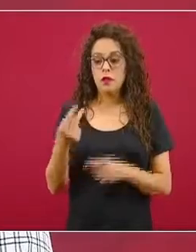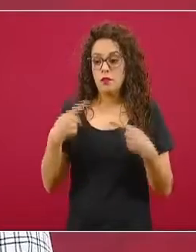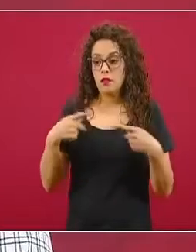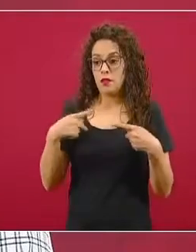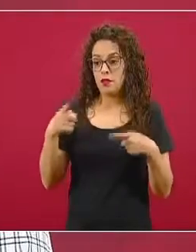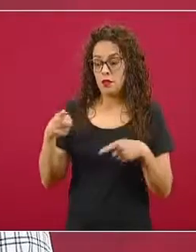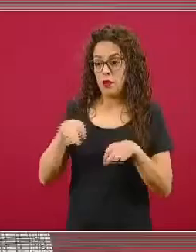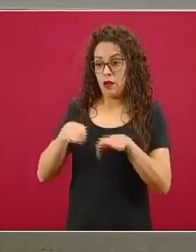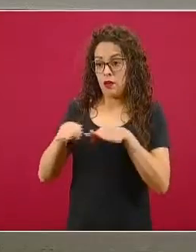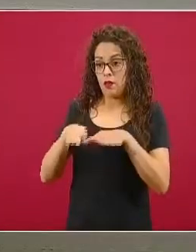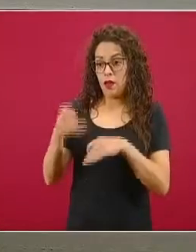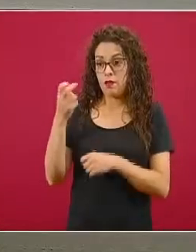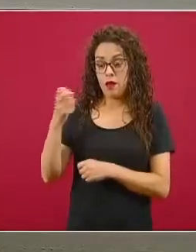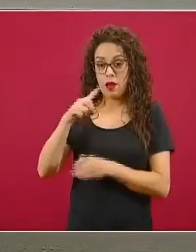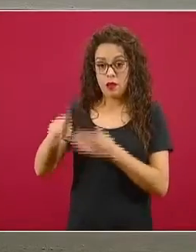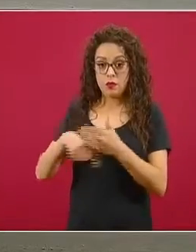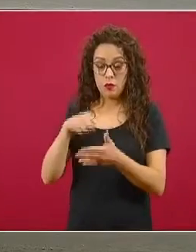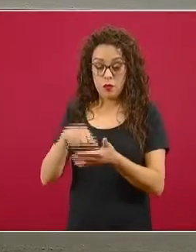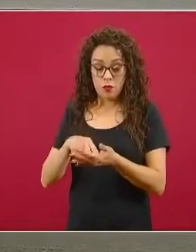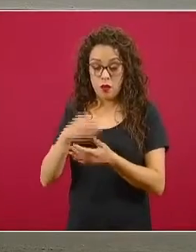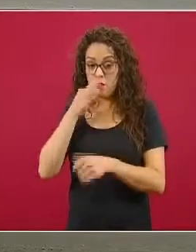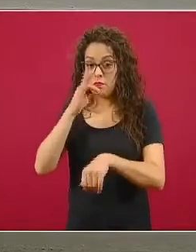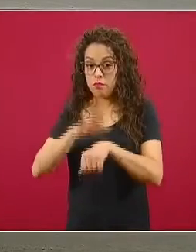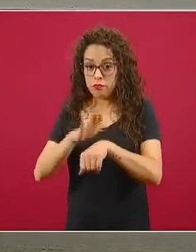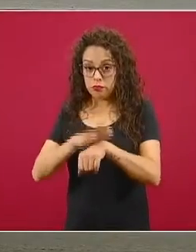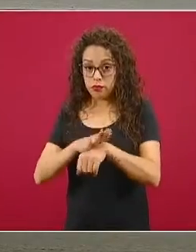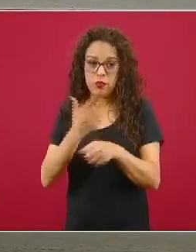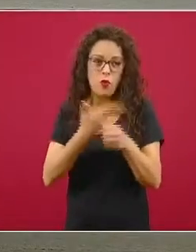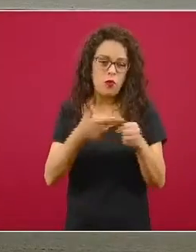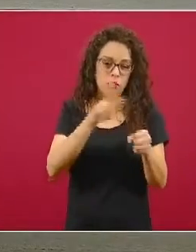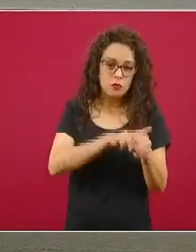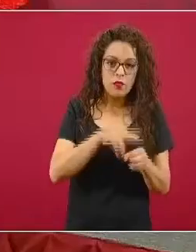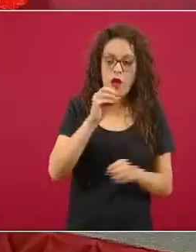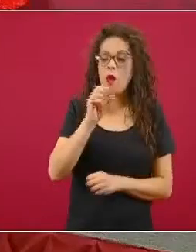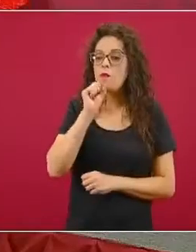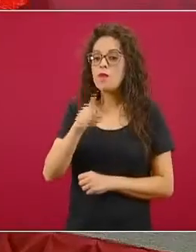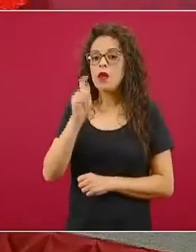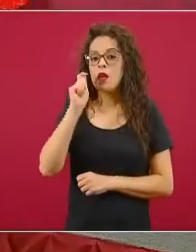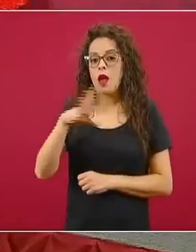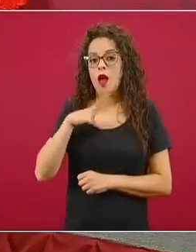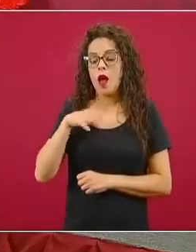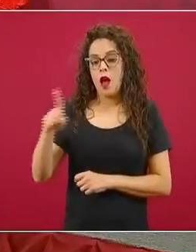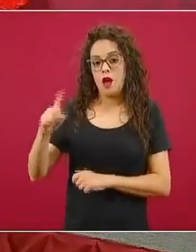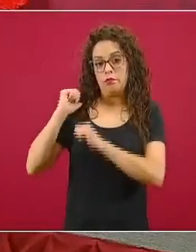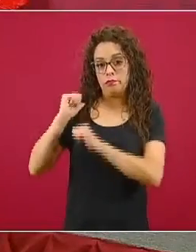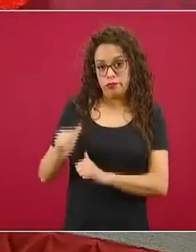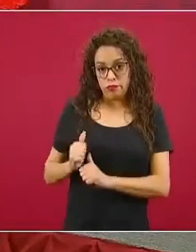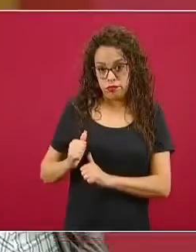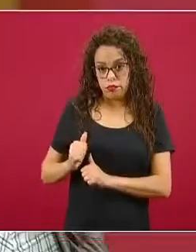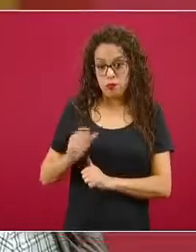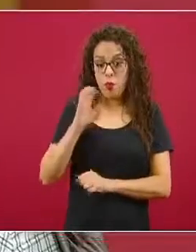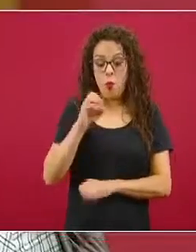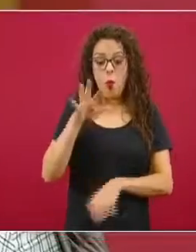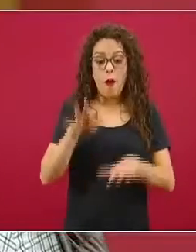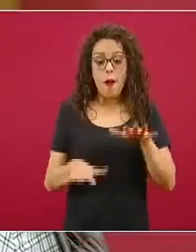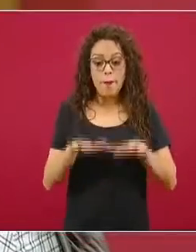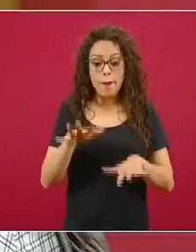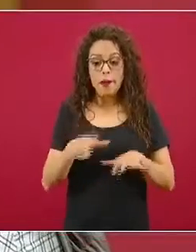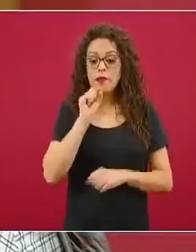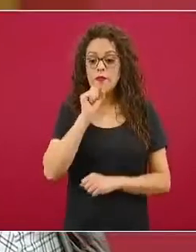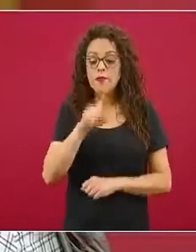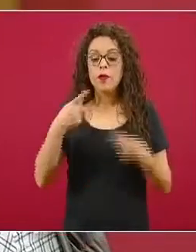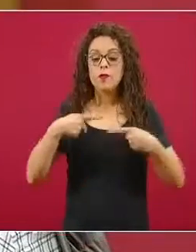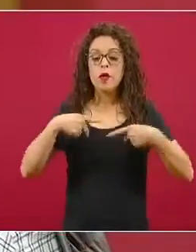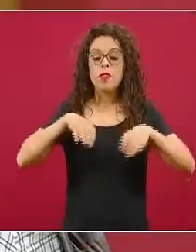personal que está en la unidad que lo notificó, pero también del personal que está en la jurisdicción e inclusive en algunos casos del personal